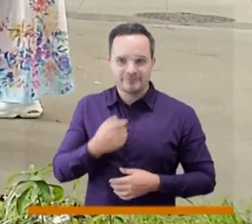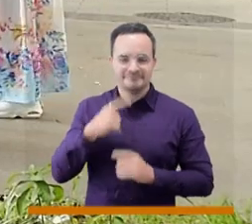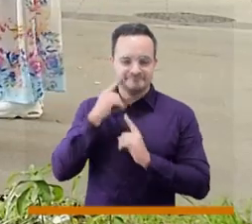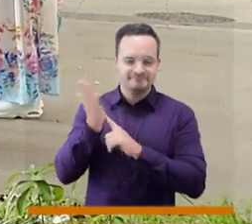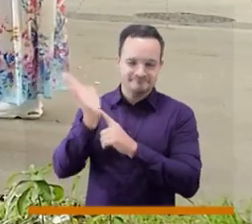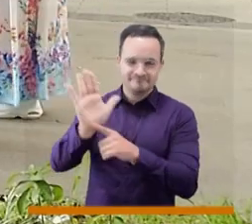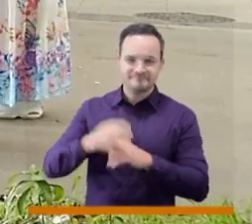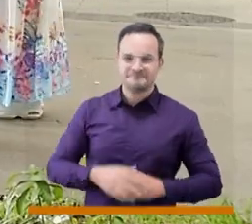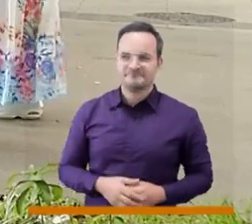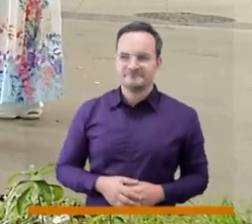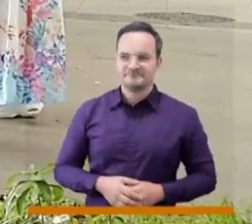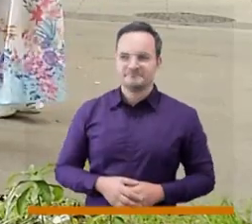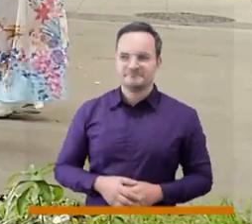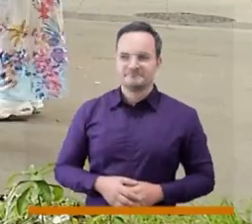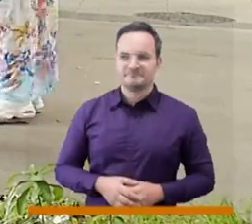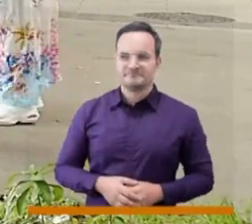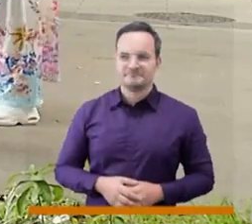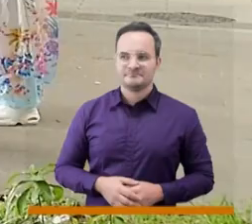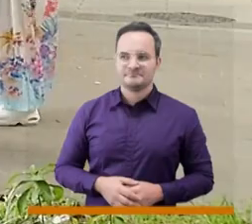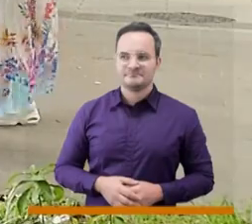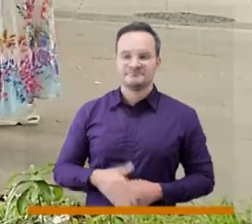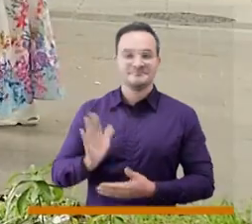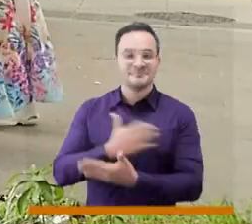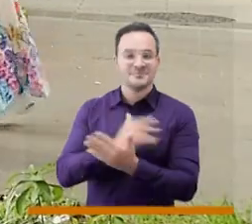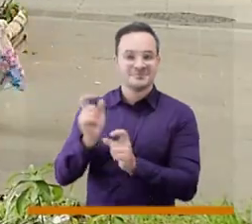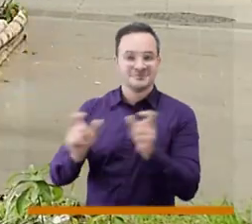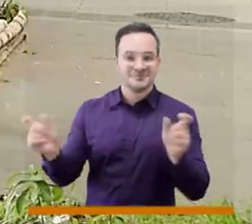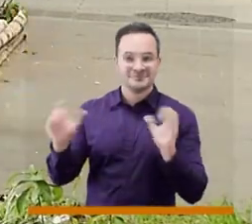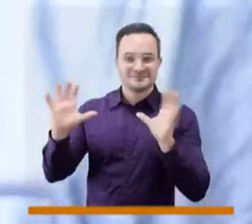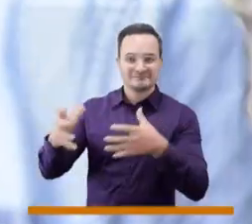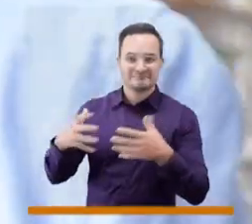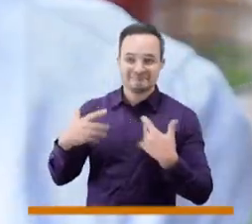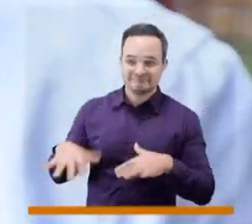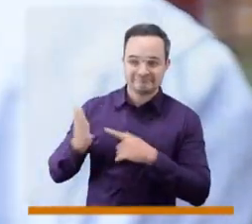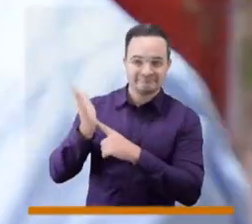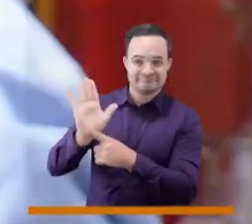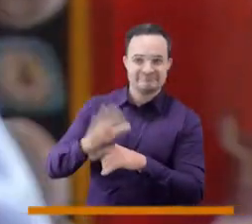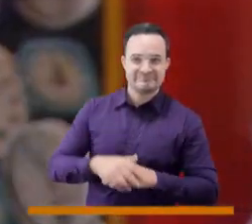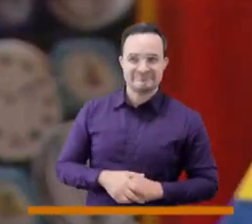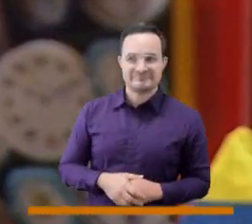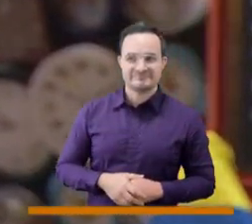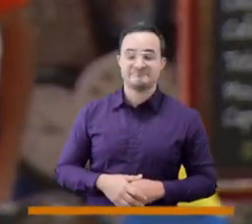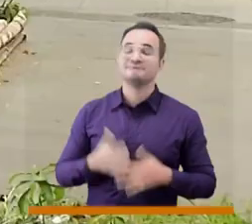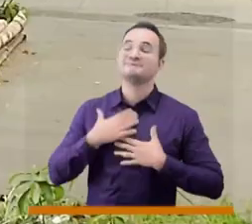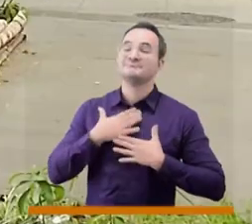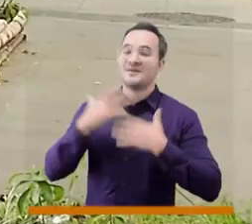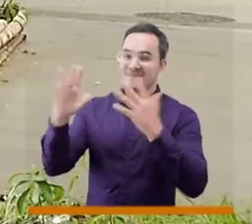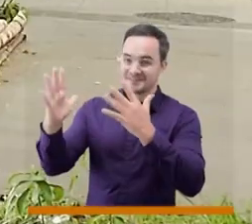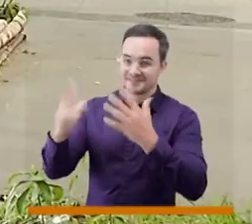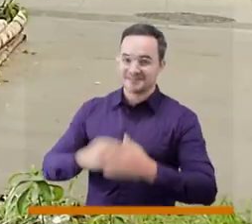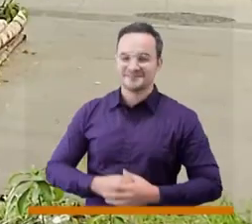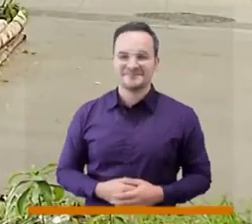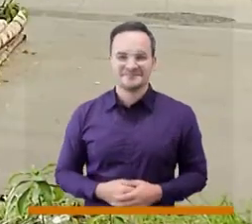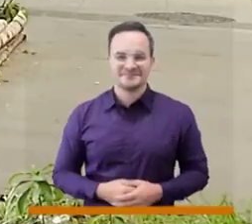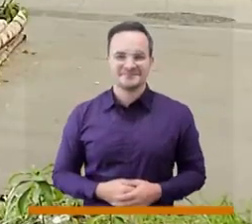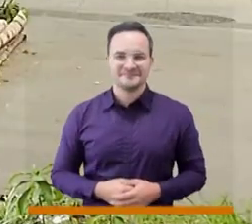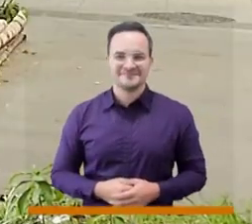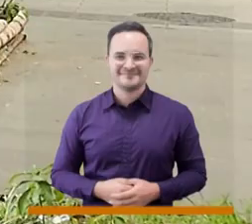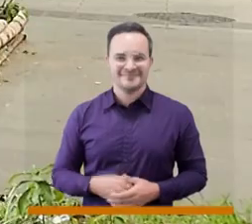descartados, miremos este otro performance. Aquí tenemos a los músicos. Felicitaciones. Felicitaciones,